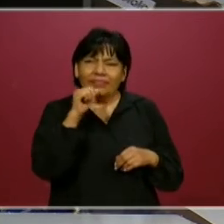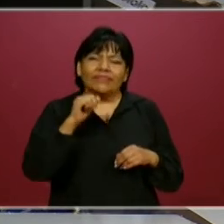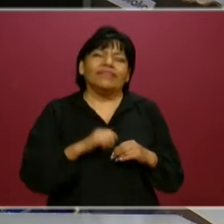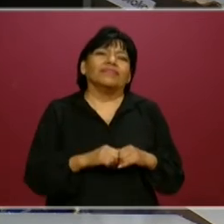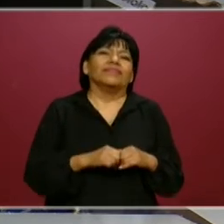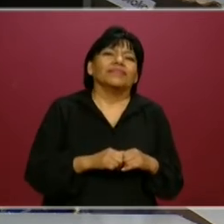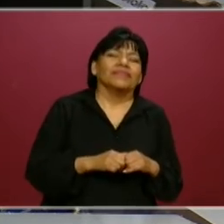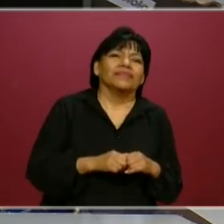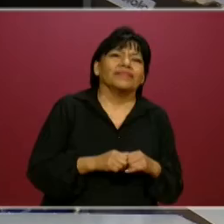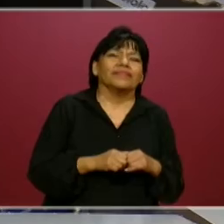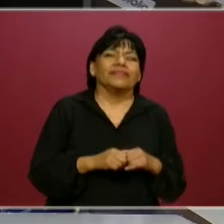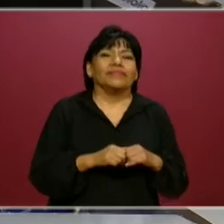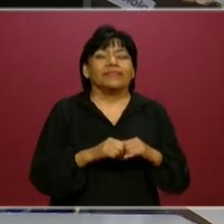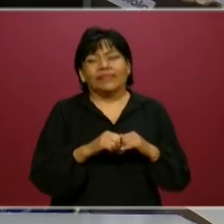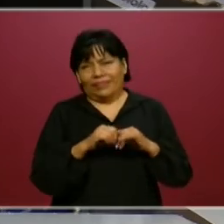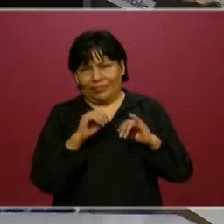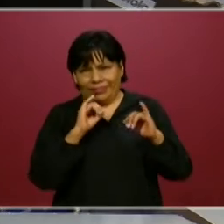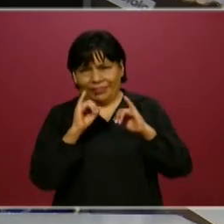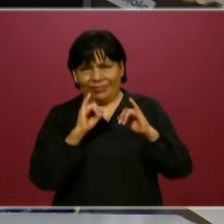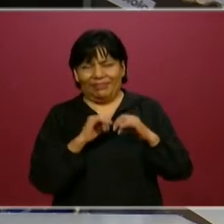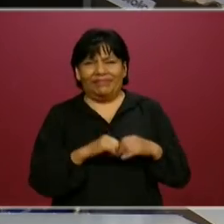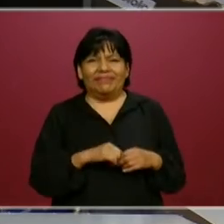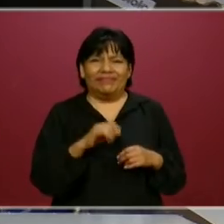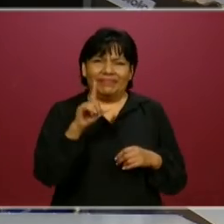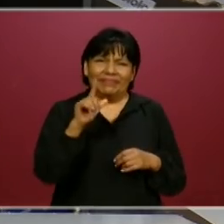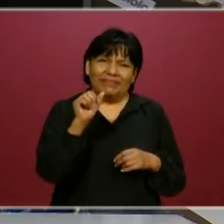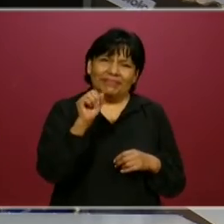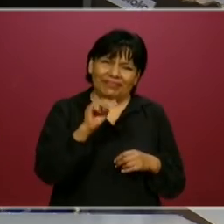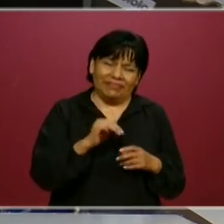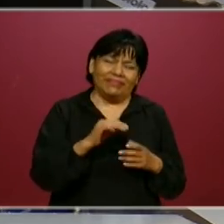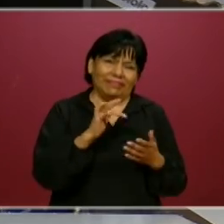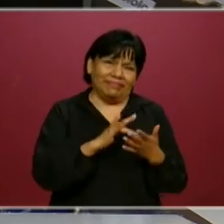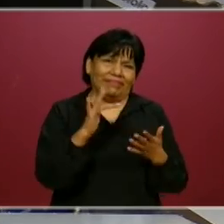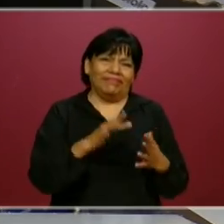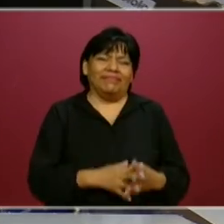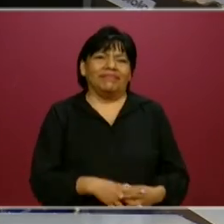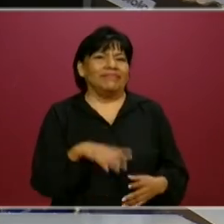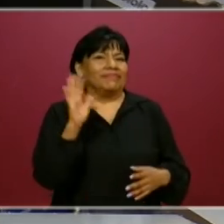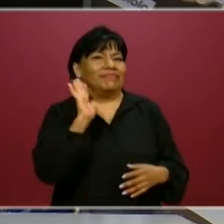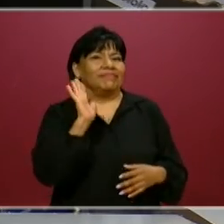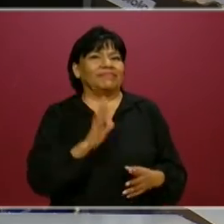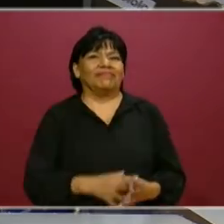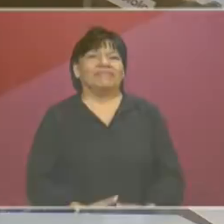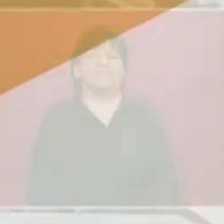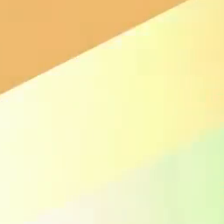alejandra varela garcía por la interpretación en lengua de señas mexicana adios